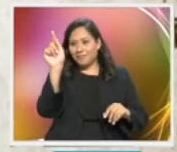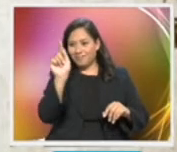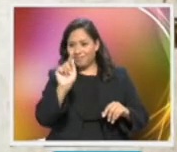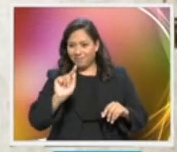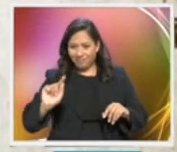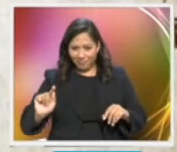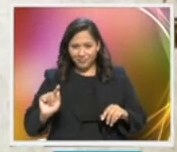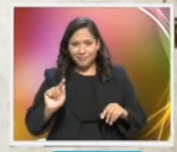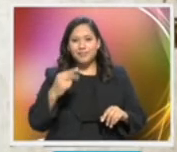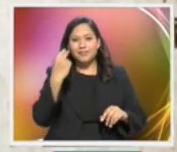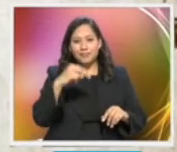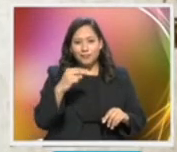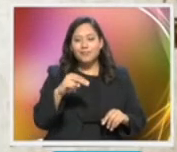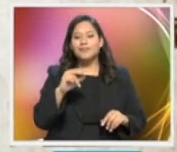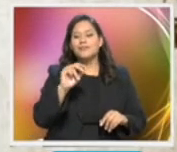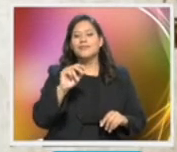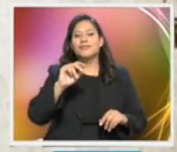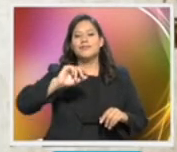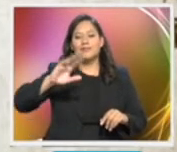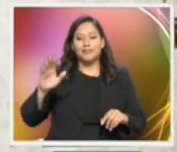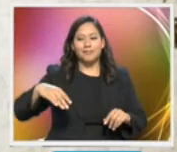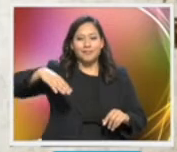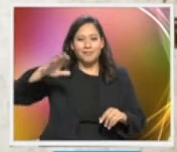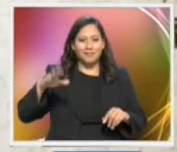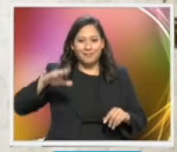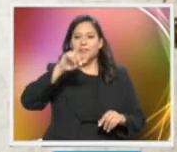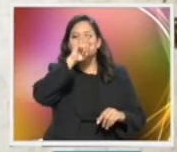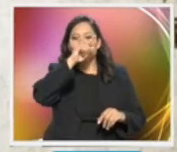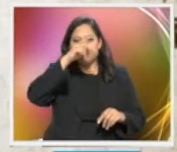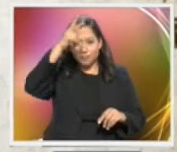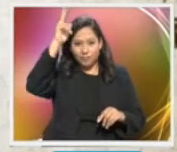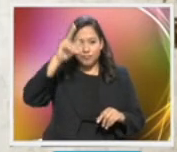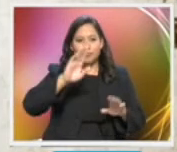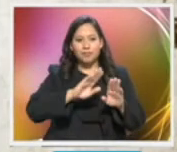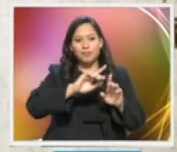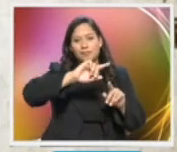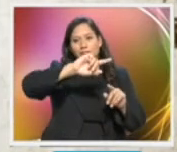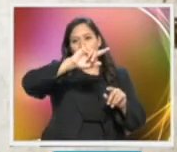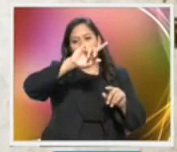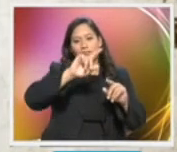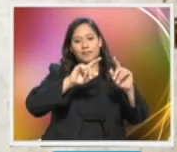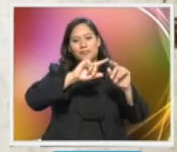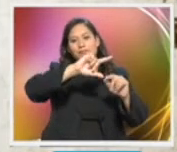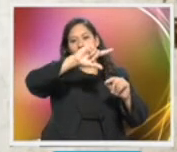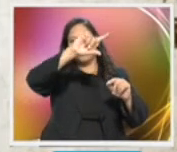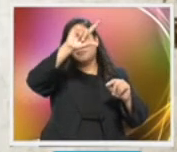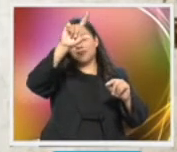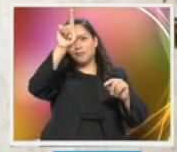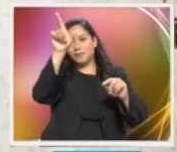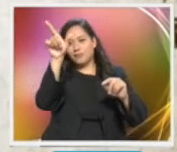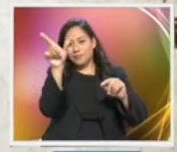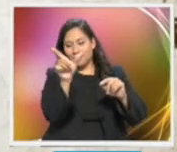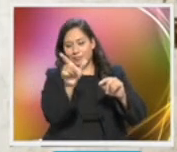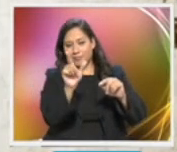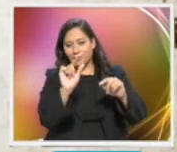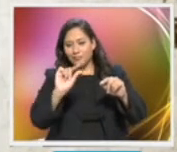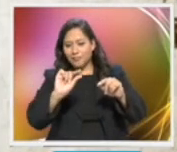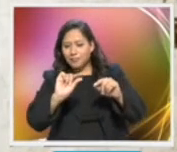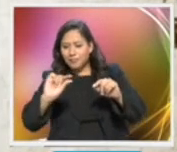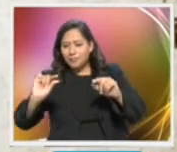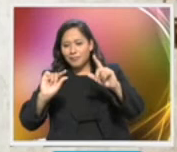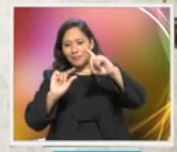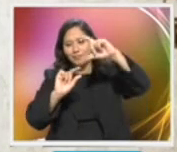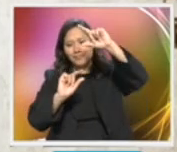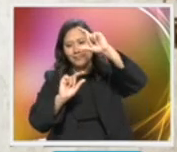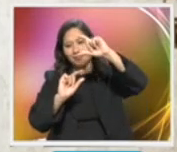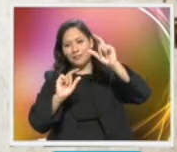nosotros es algo que se llama ala de gallina. Fíjate cómo prácticamente está sobre el resto de las letras la